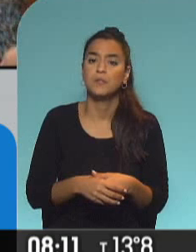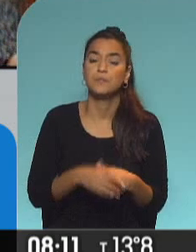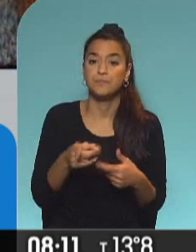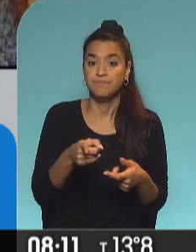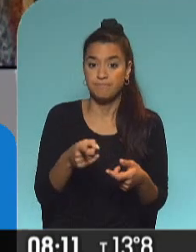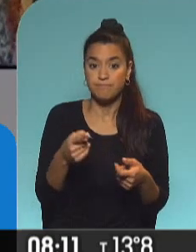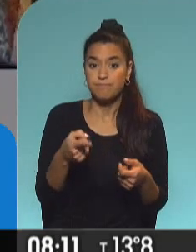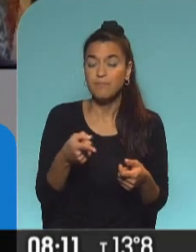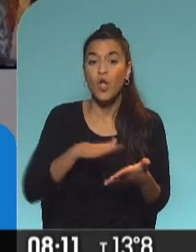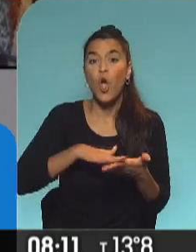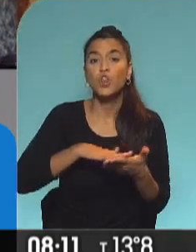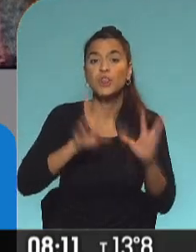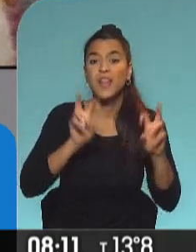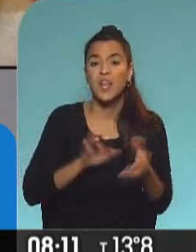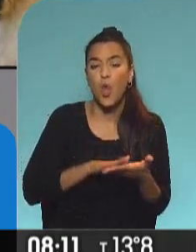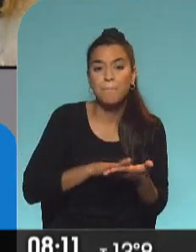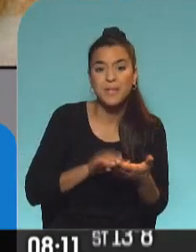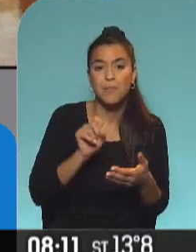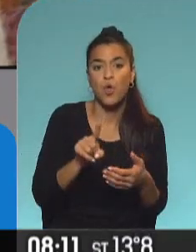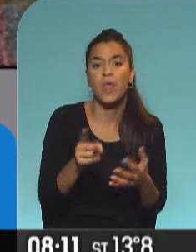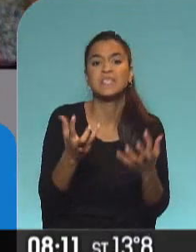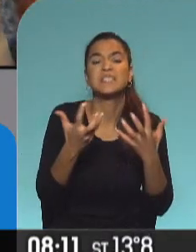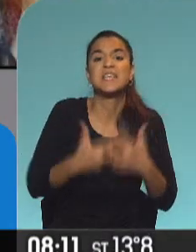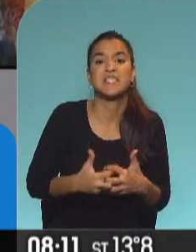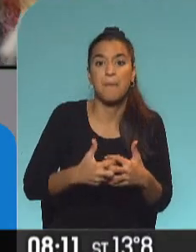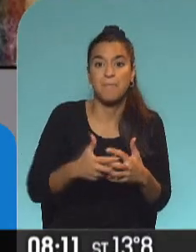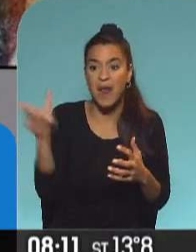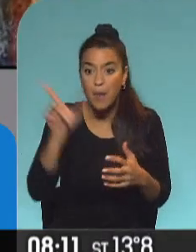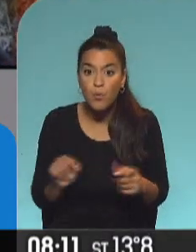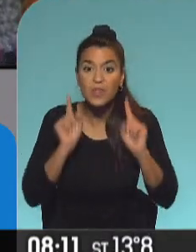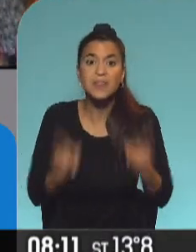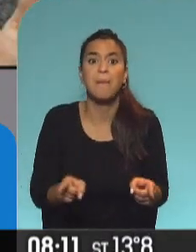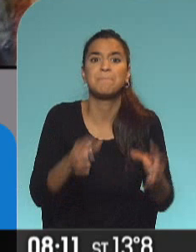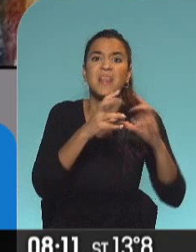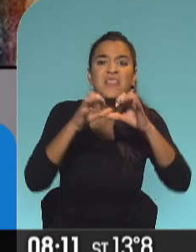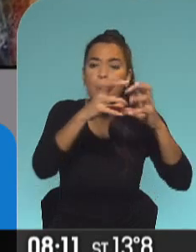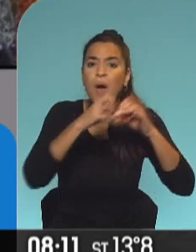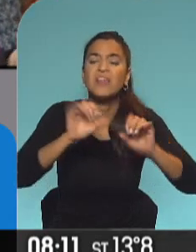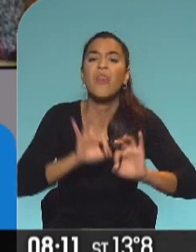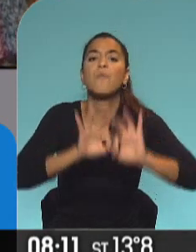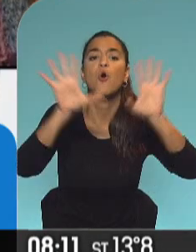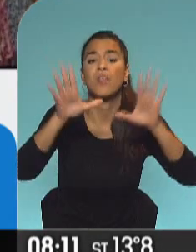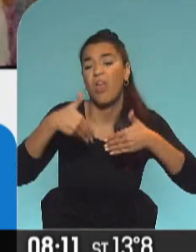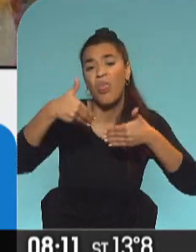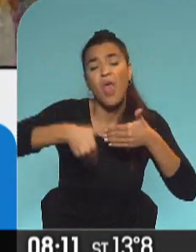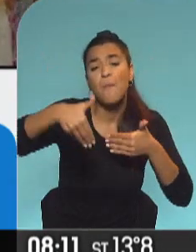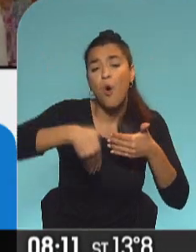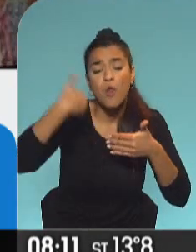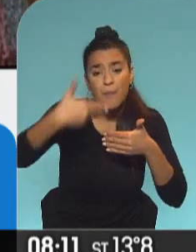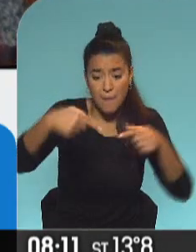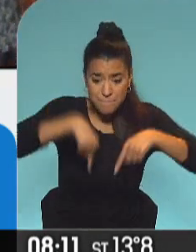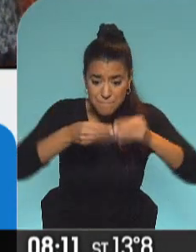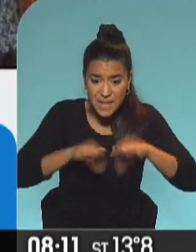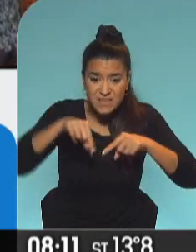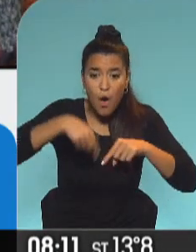los contenidos mínimos del sistema republicano, sino también inclusive para iniciar un debate democrático que va a demorar. Porque es un debate que se inicia ahora, pero